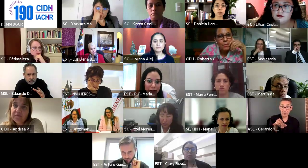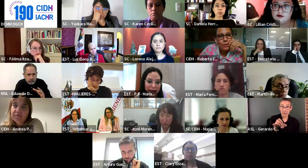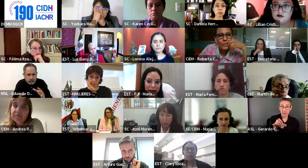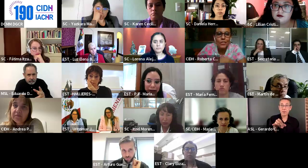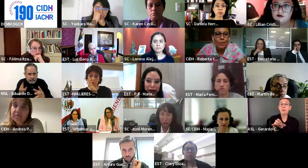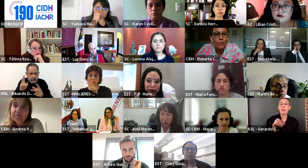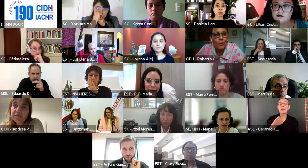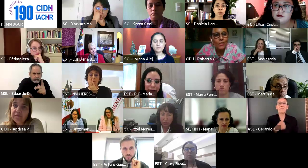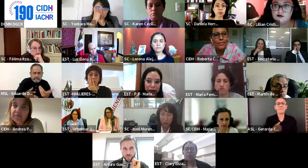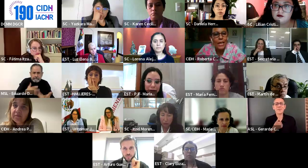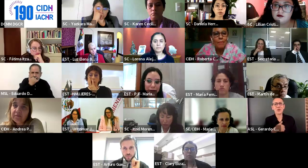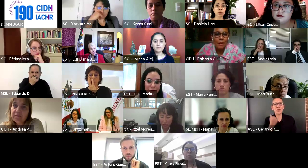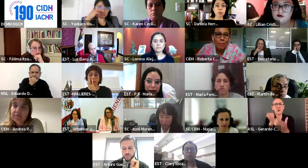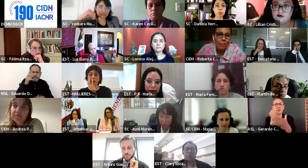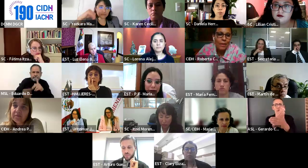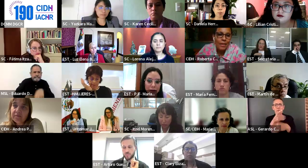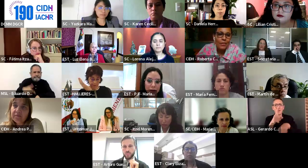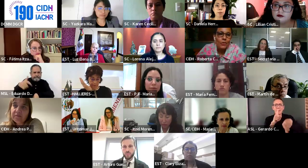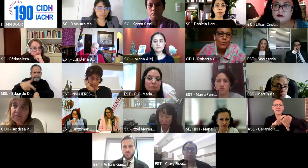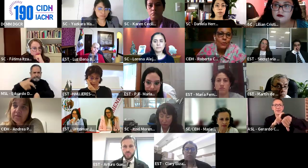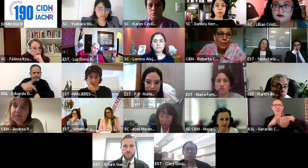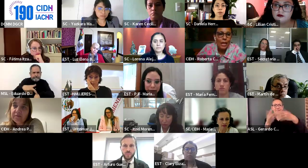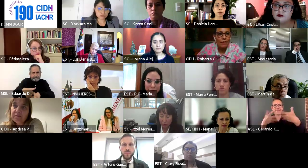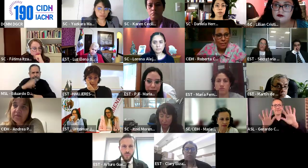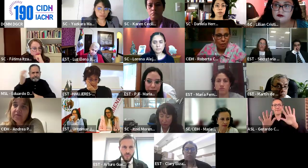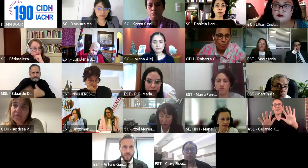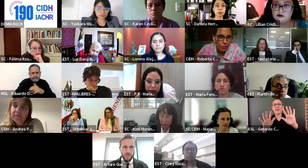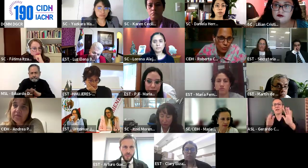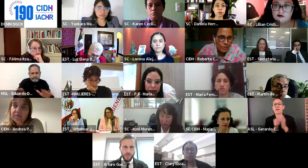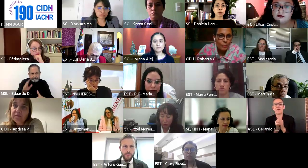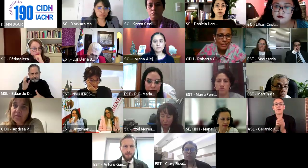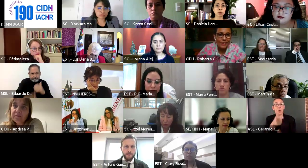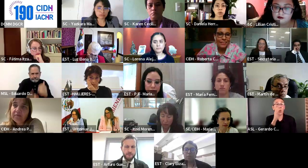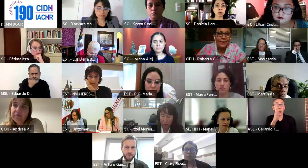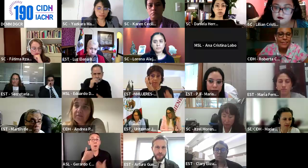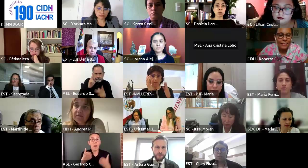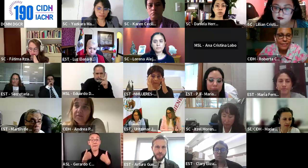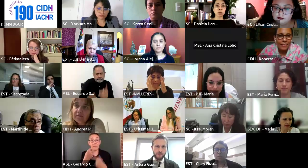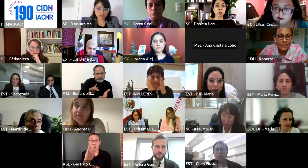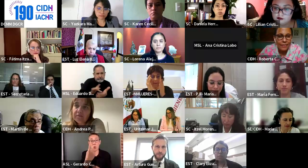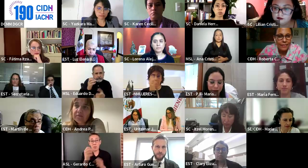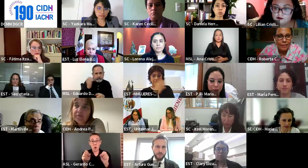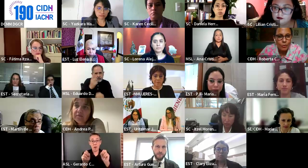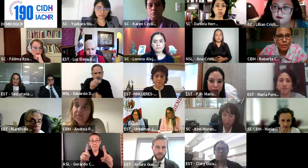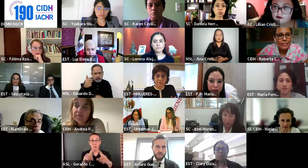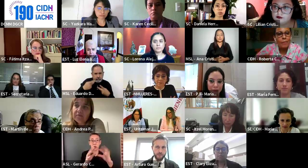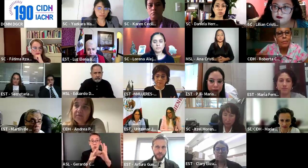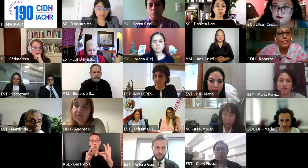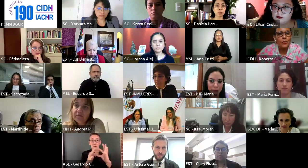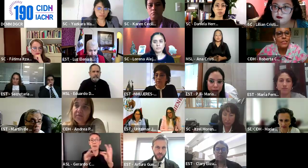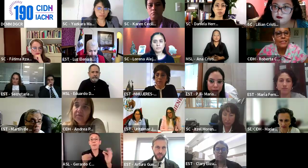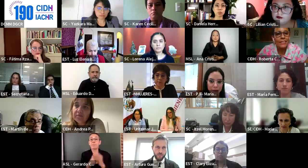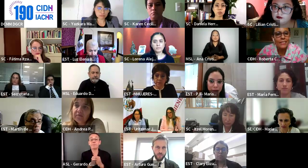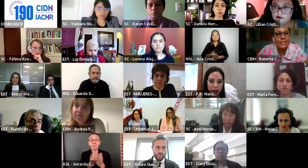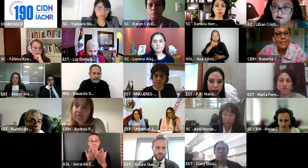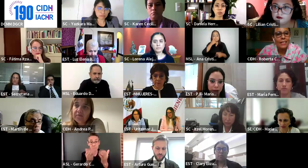Thank you. I'm sorry to interrupt you, but the time is up. You will have another opportunity to speak. Would you like to